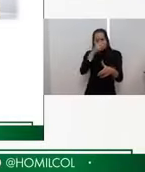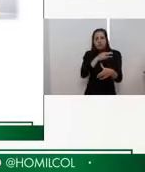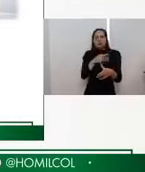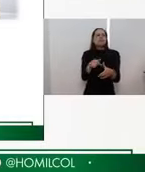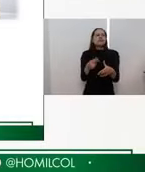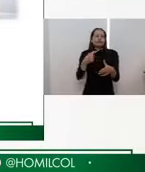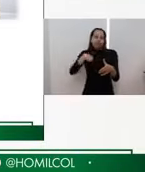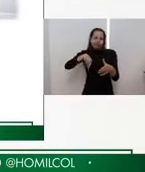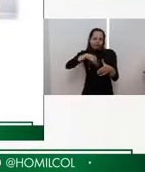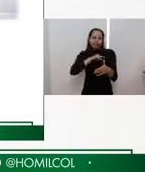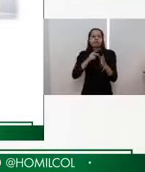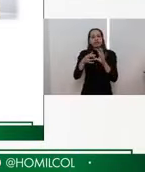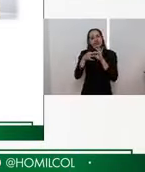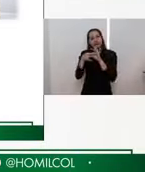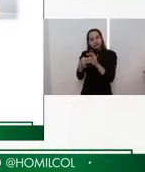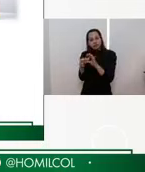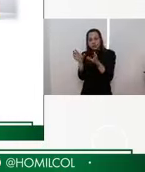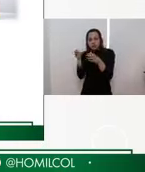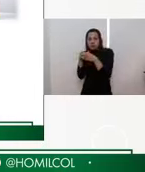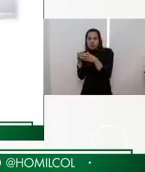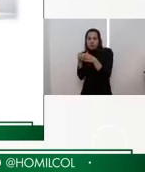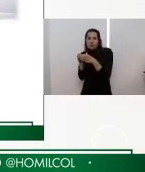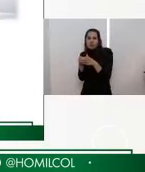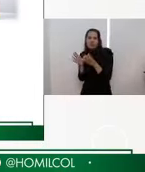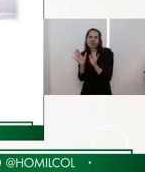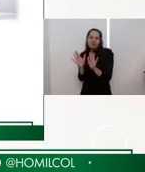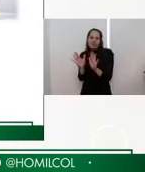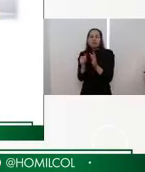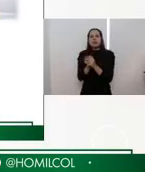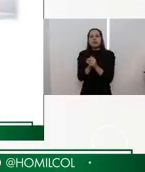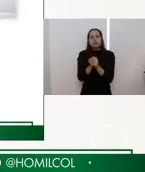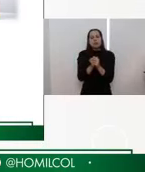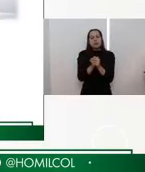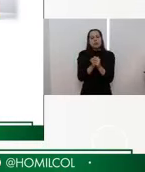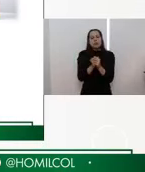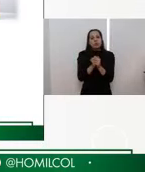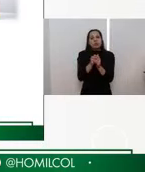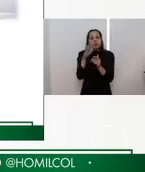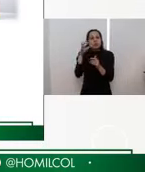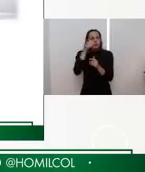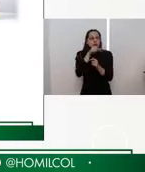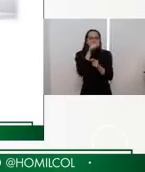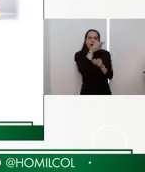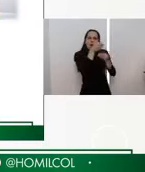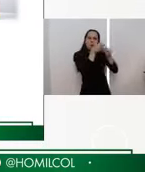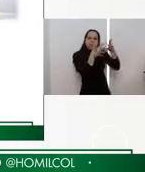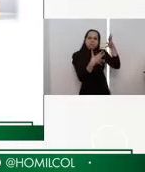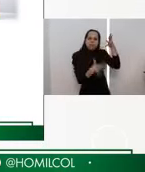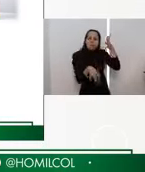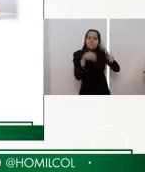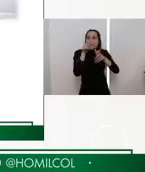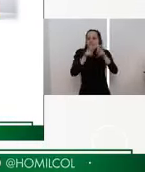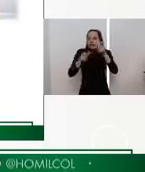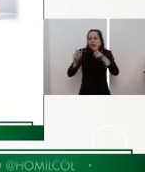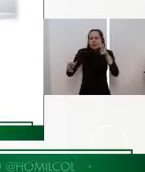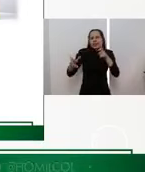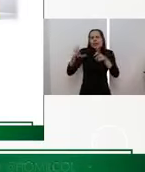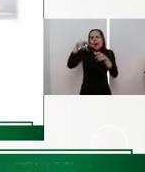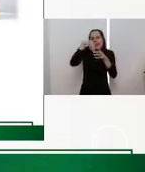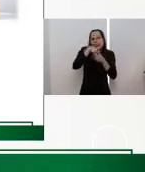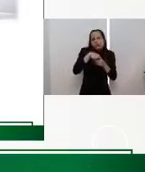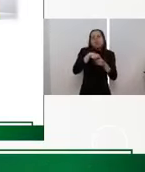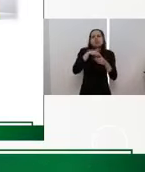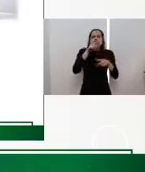y con las direcciones de sanidad de cada fuerza como ustedes ven el total de las tutelas que llegaron estamos unas como